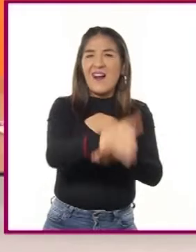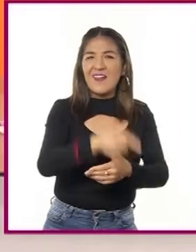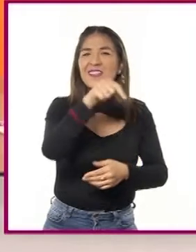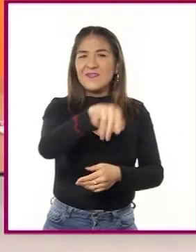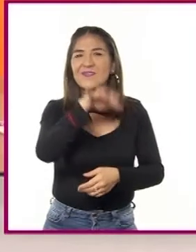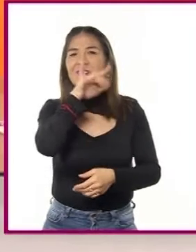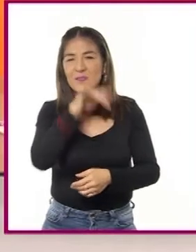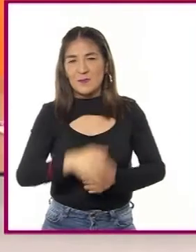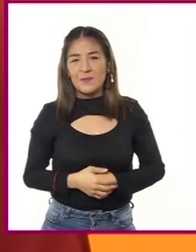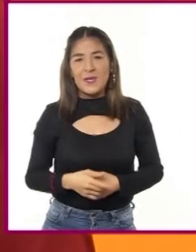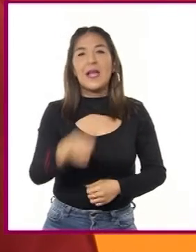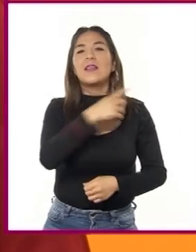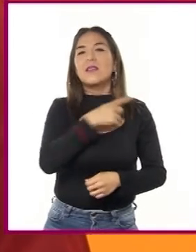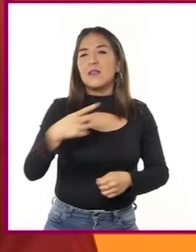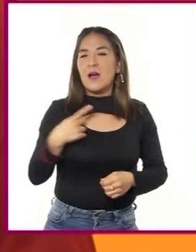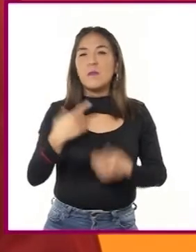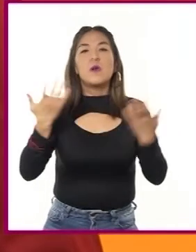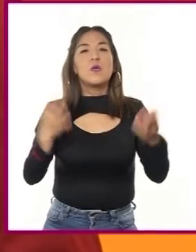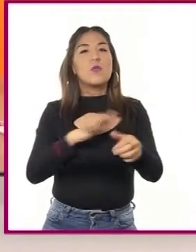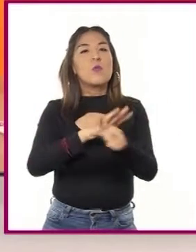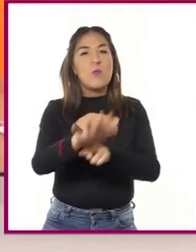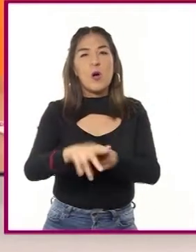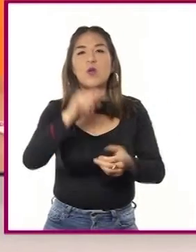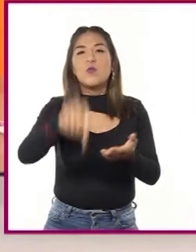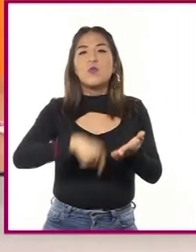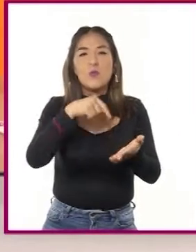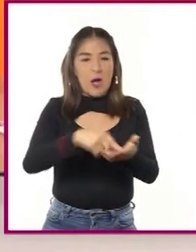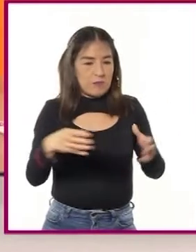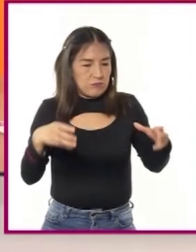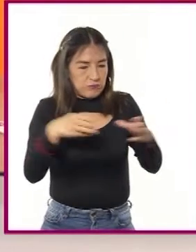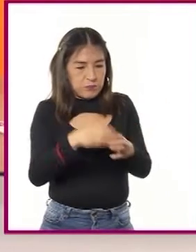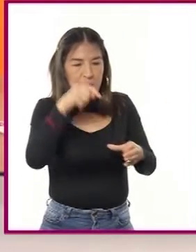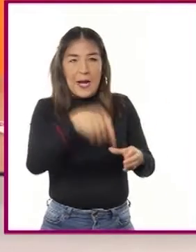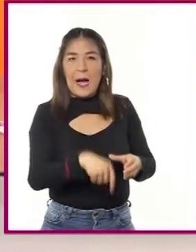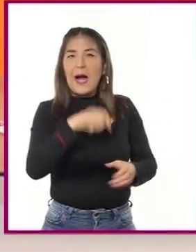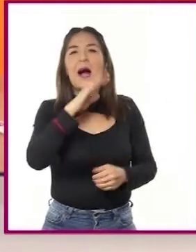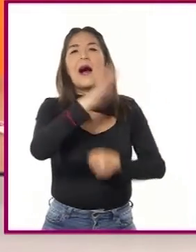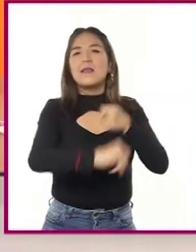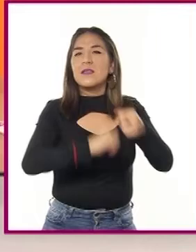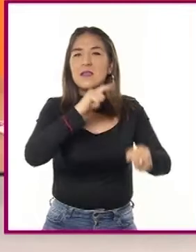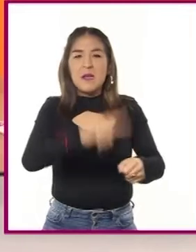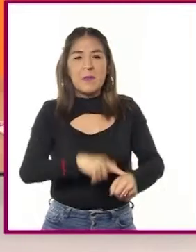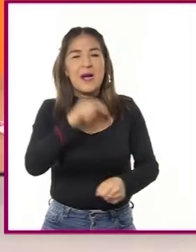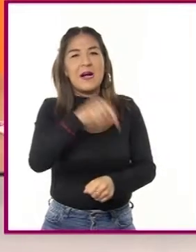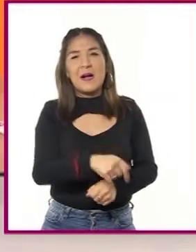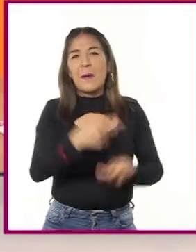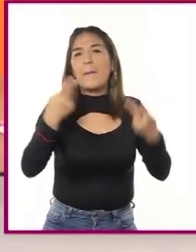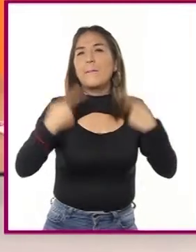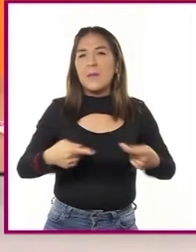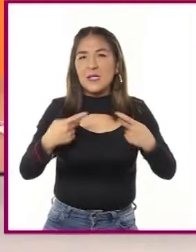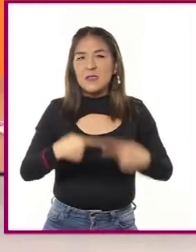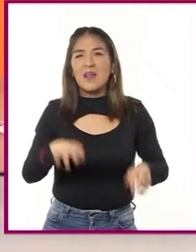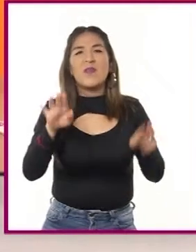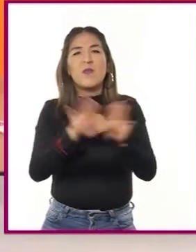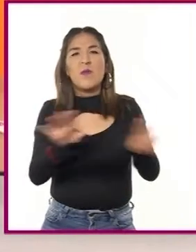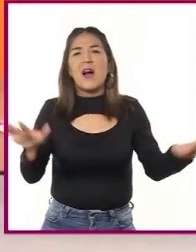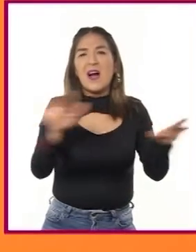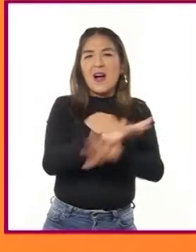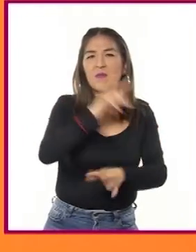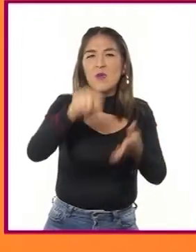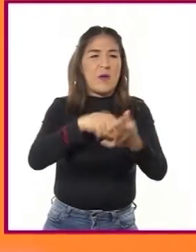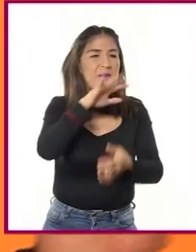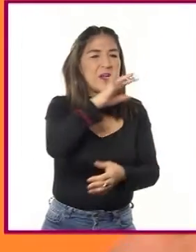pueda fijarse permanentemente en algún punto para que los mismos animales o las personas no lo cambien de